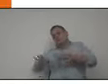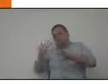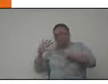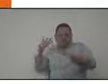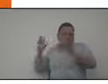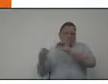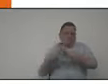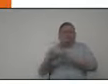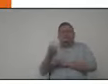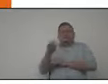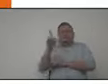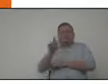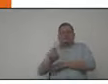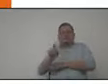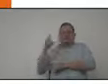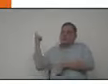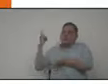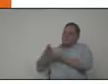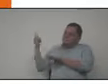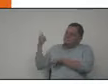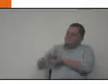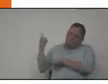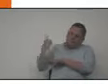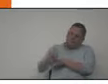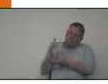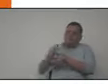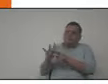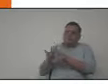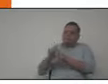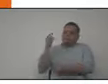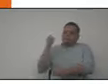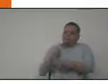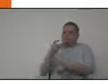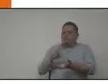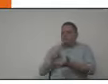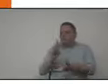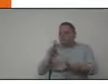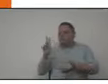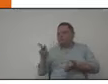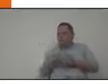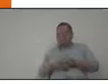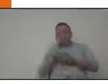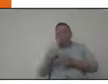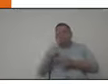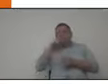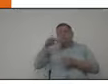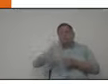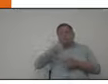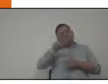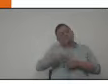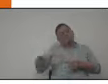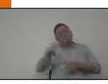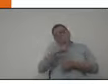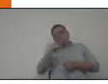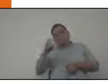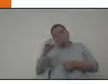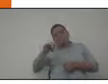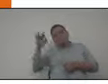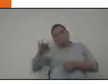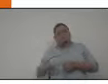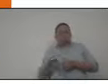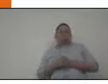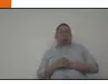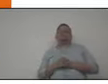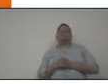16 órdenes trabajadas el año pasado. En la gestión de talento humano, igual un cumplimiento del 100%, como lo